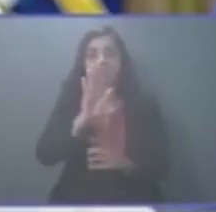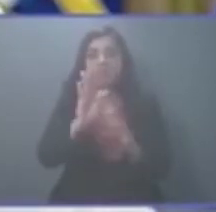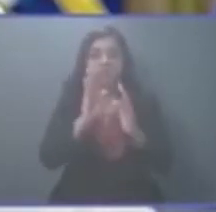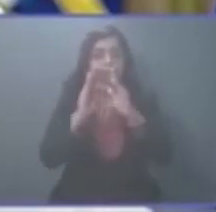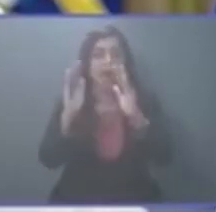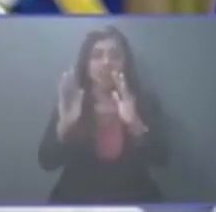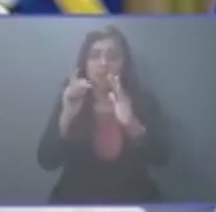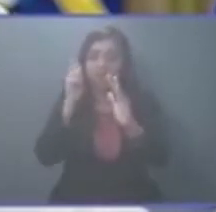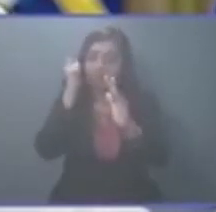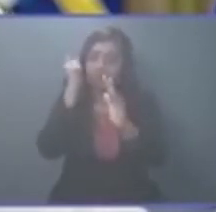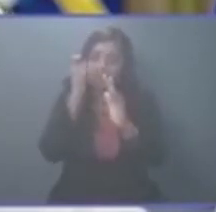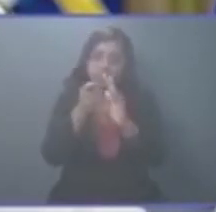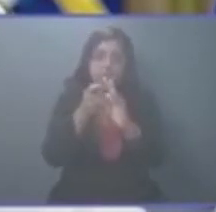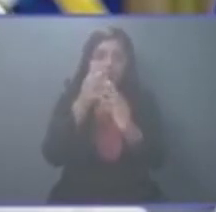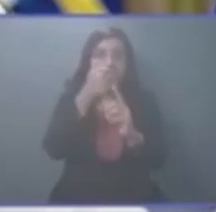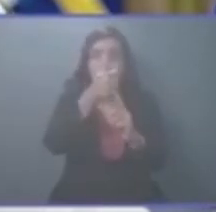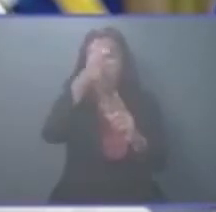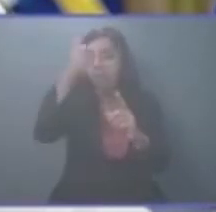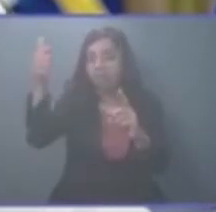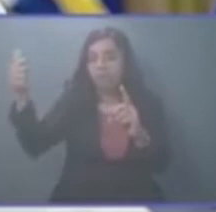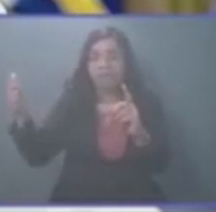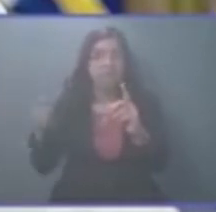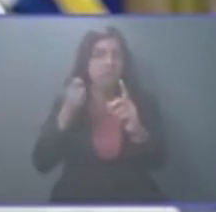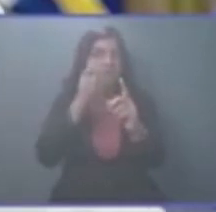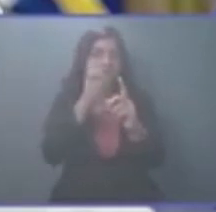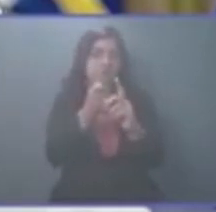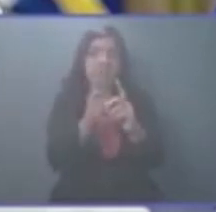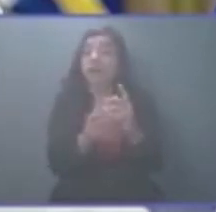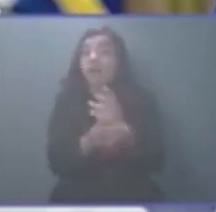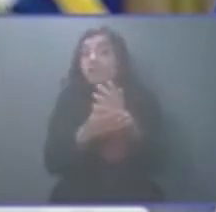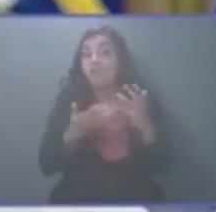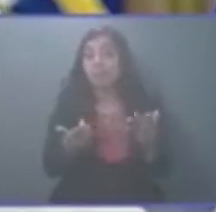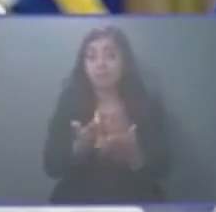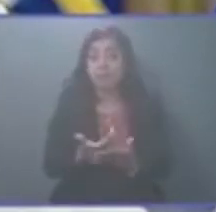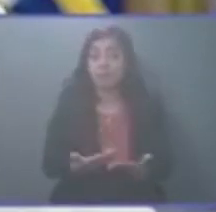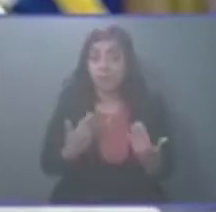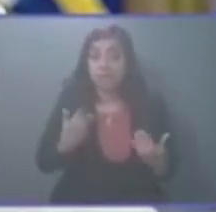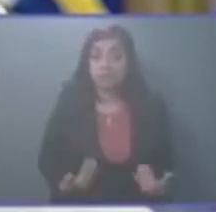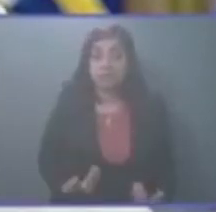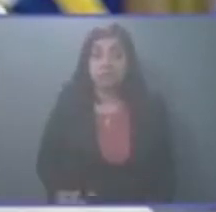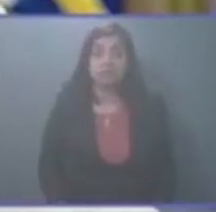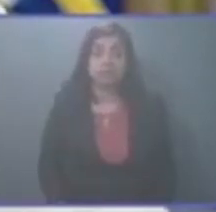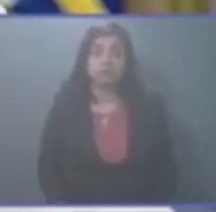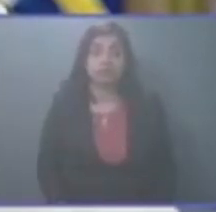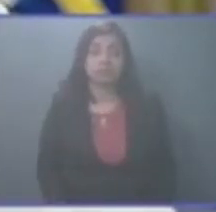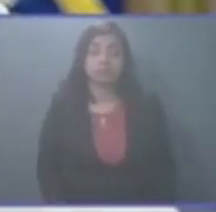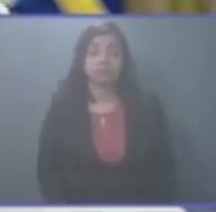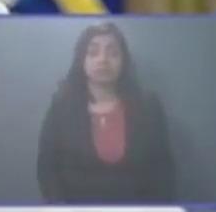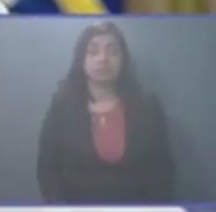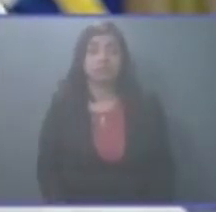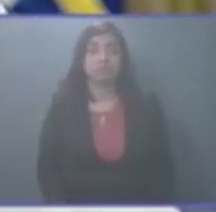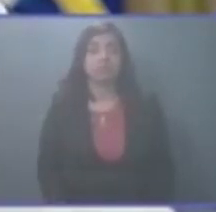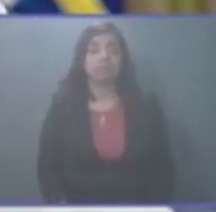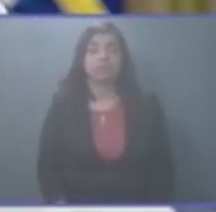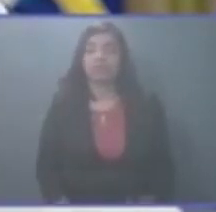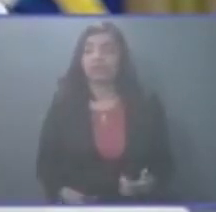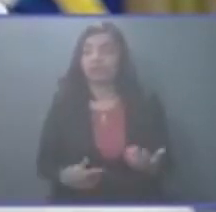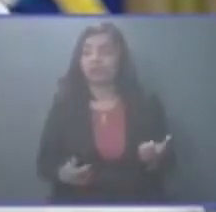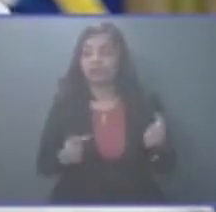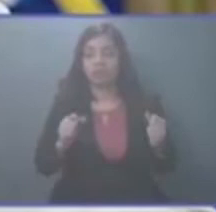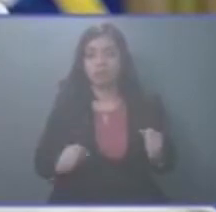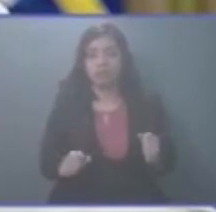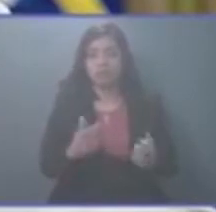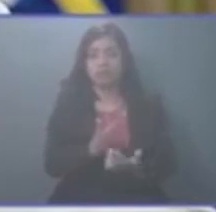a ustedes como sujetos de derecho que son y la